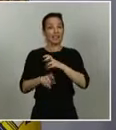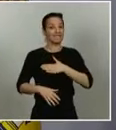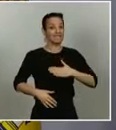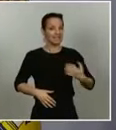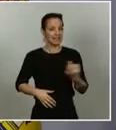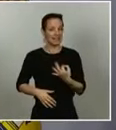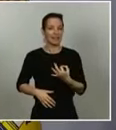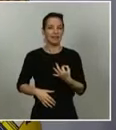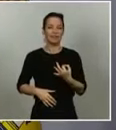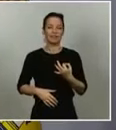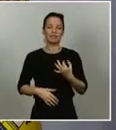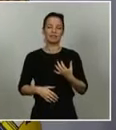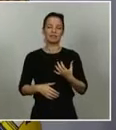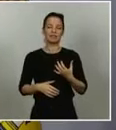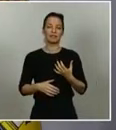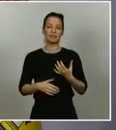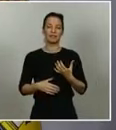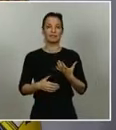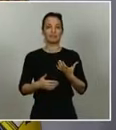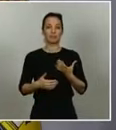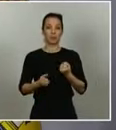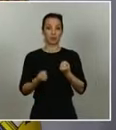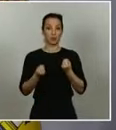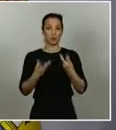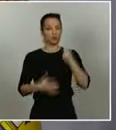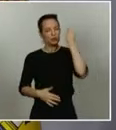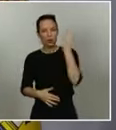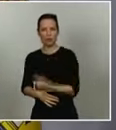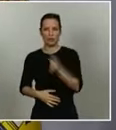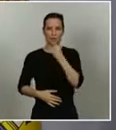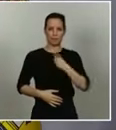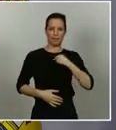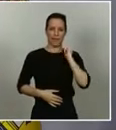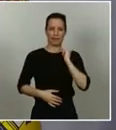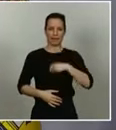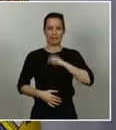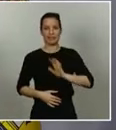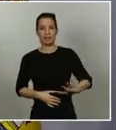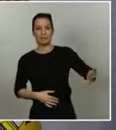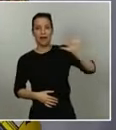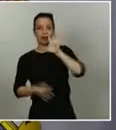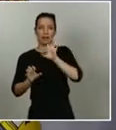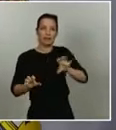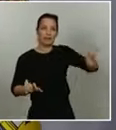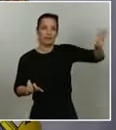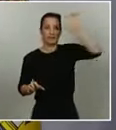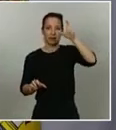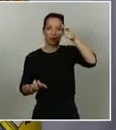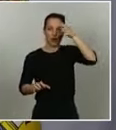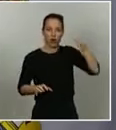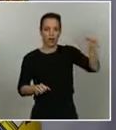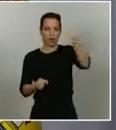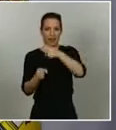realmente el número total de personas infectadas, tanto a nivel nacional, regional como local, y también